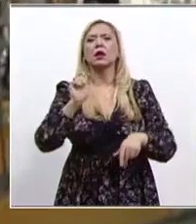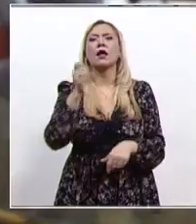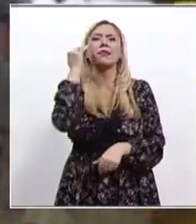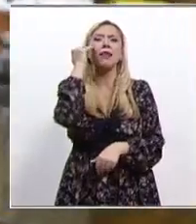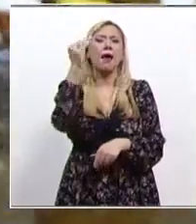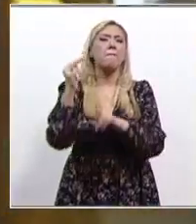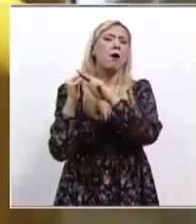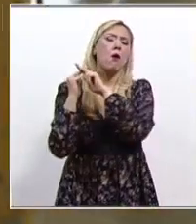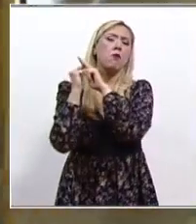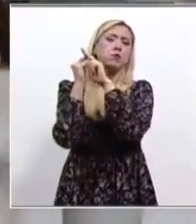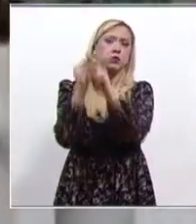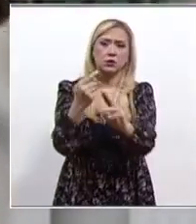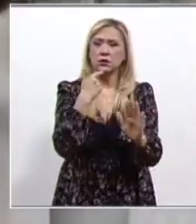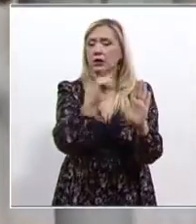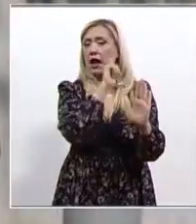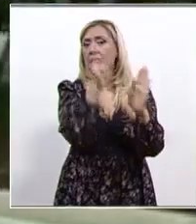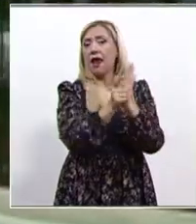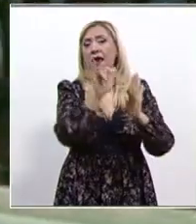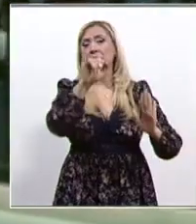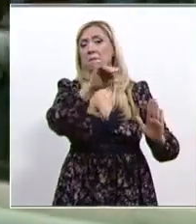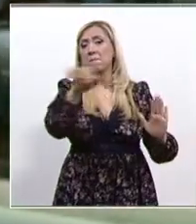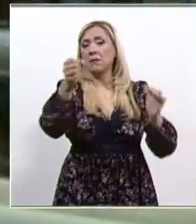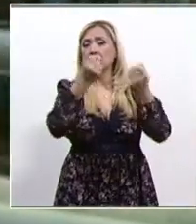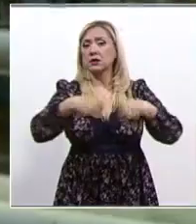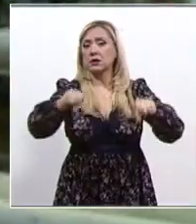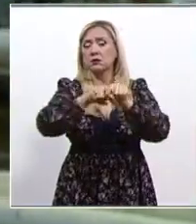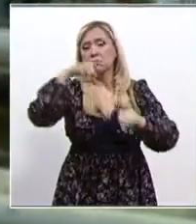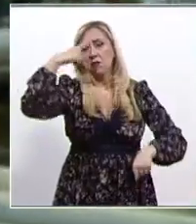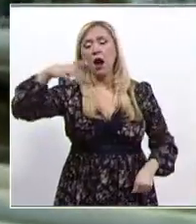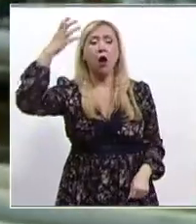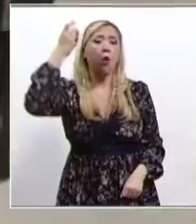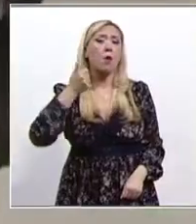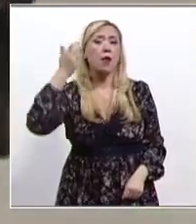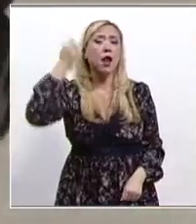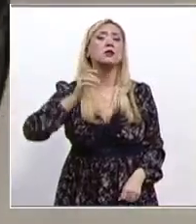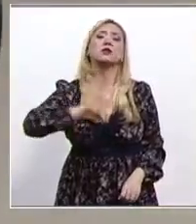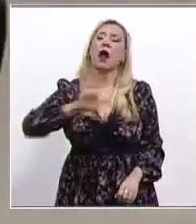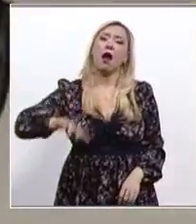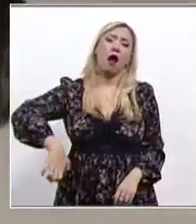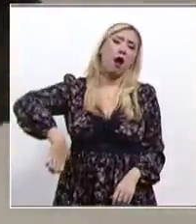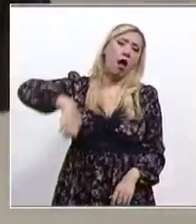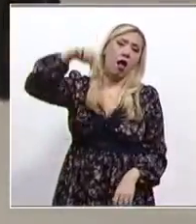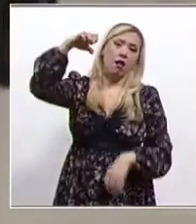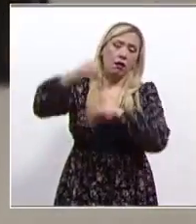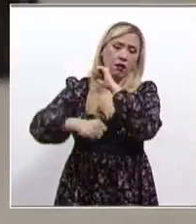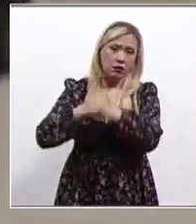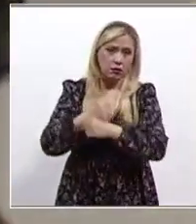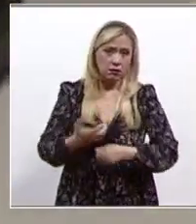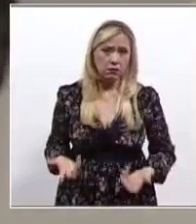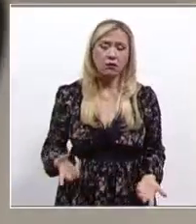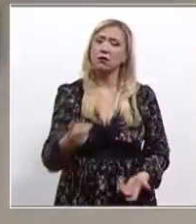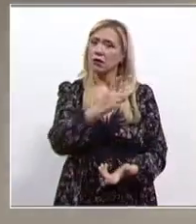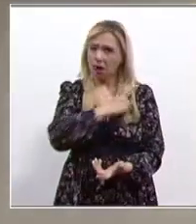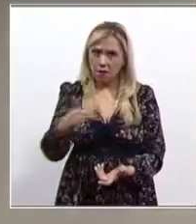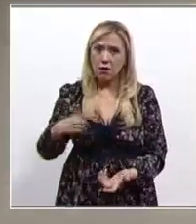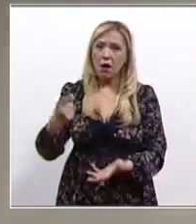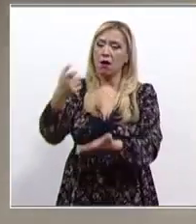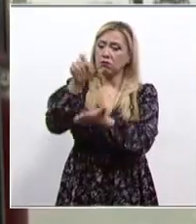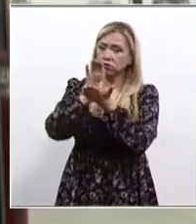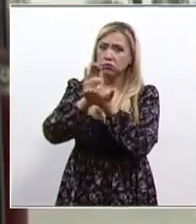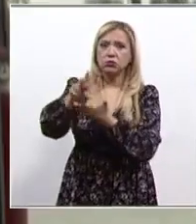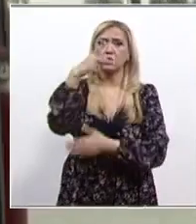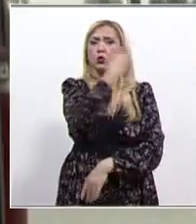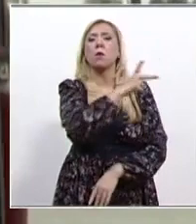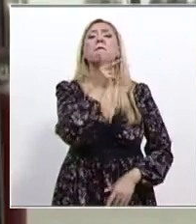las previstas en la Ley del Seguro Social para la jubilación por vejez, en el entendido que tendrán que ser cubiertas con recursos de